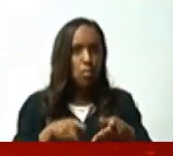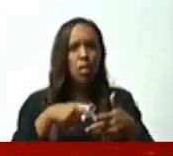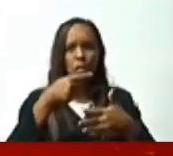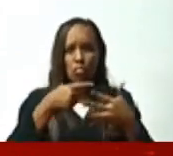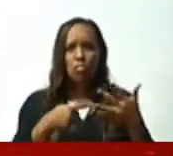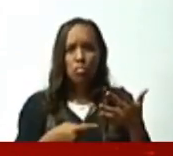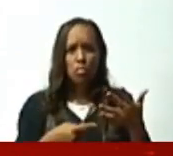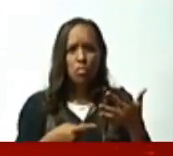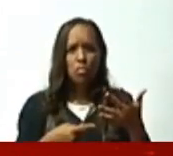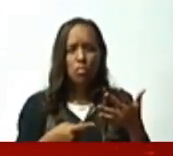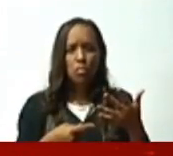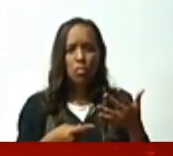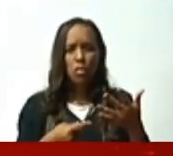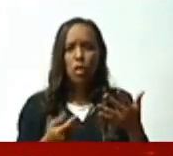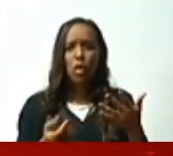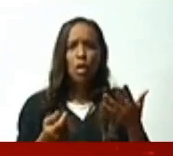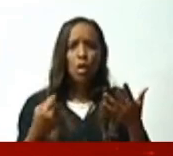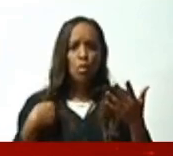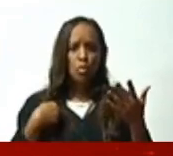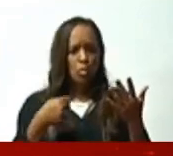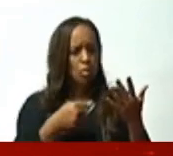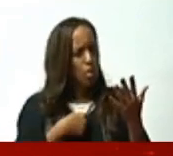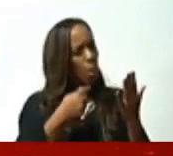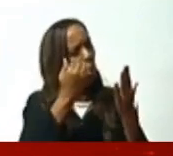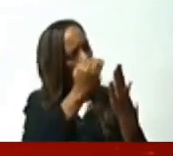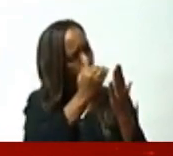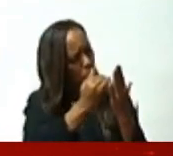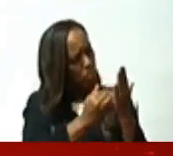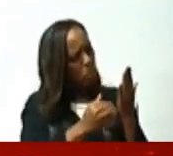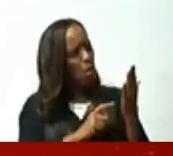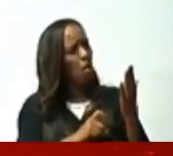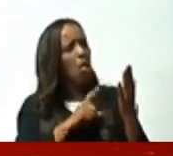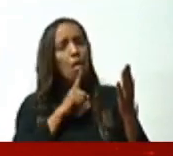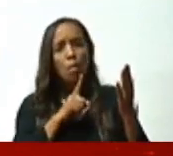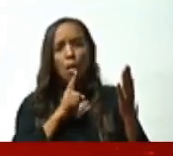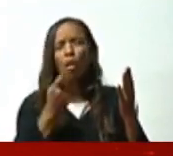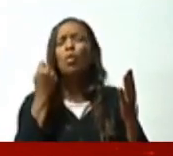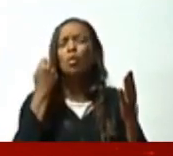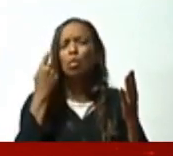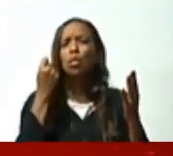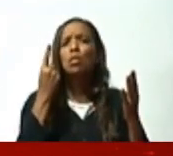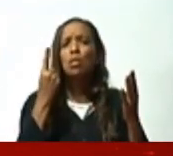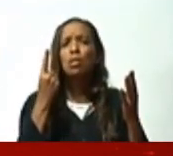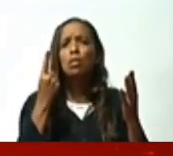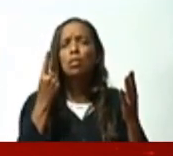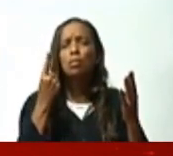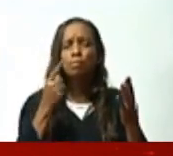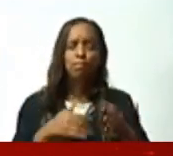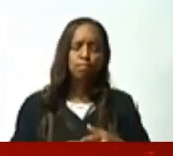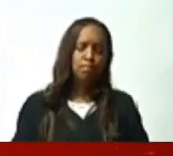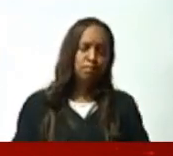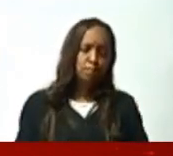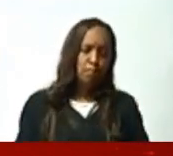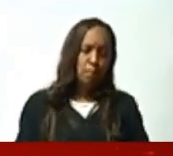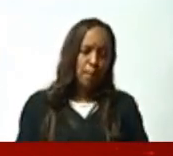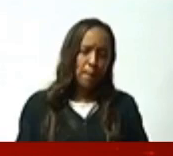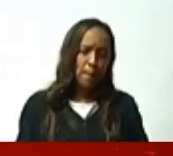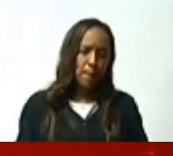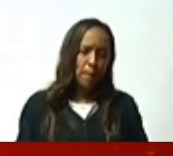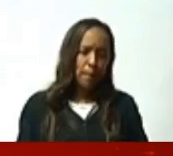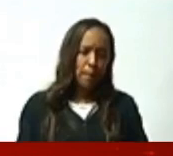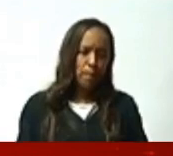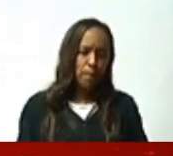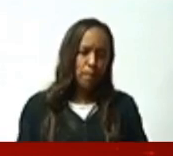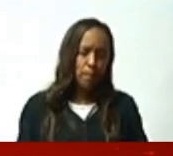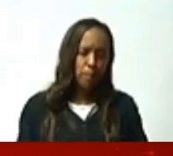el apoyo a un estado de emergencia a estas provincias que habían sido impactadas. Naturalmente, que todos los honorables